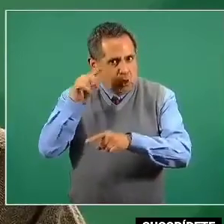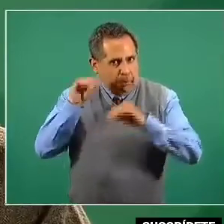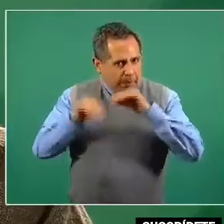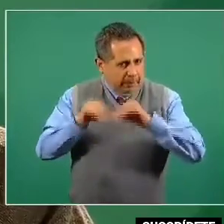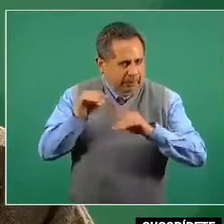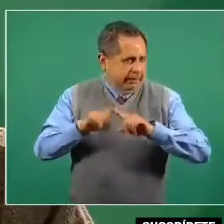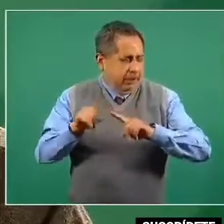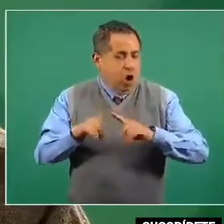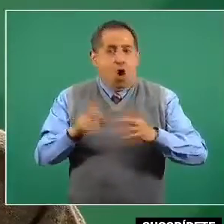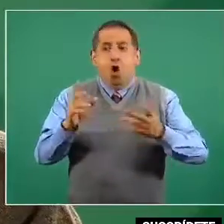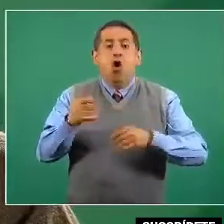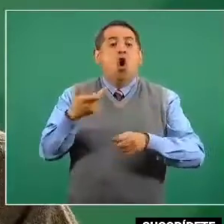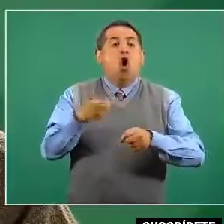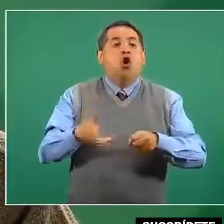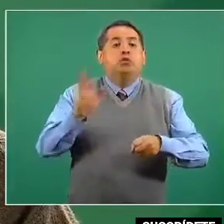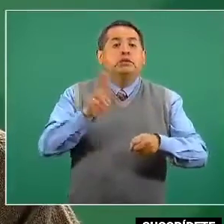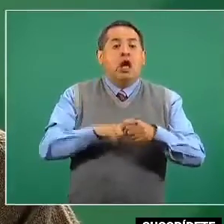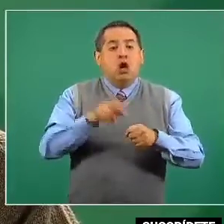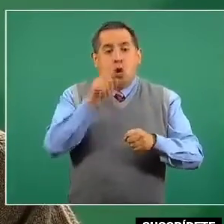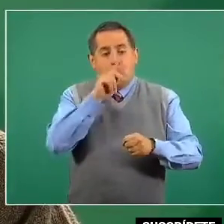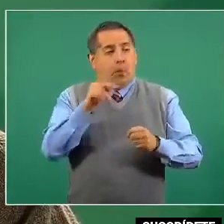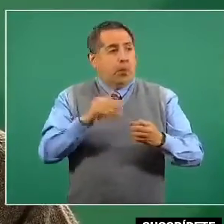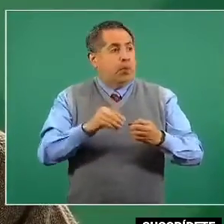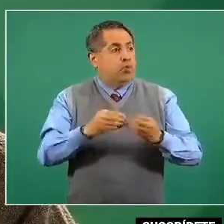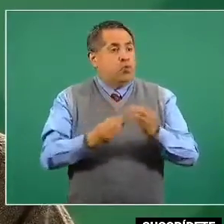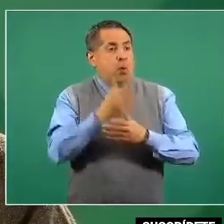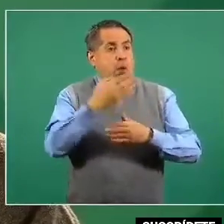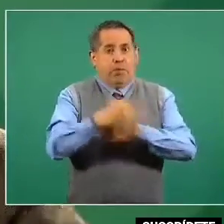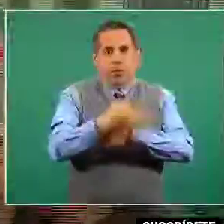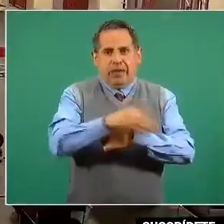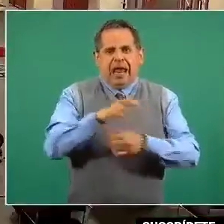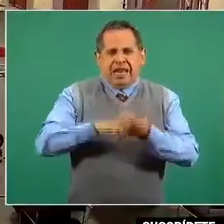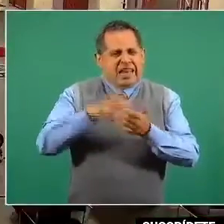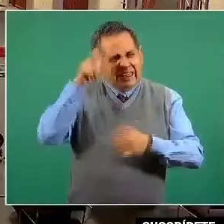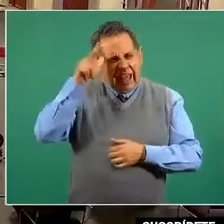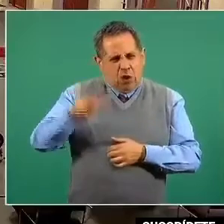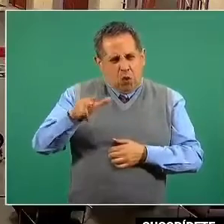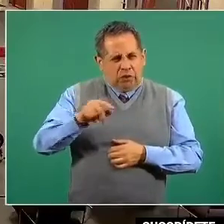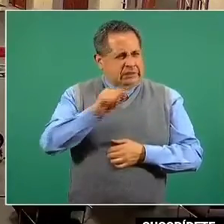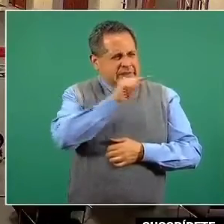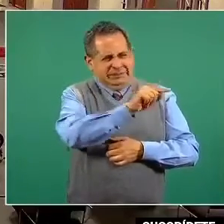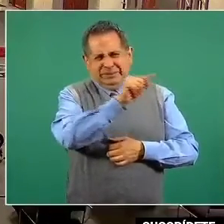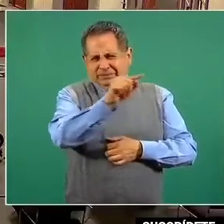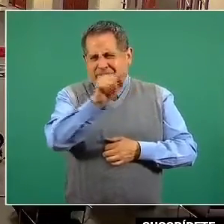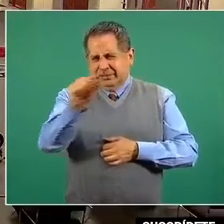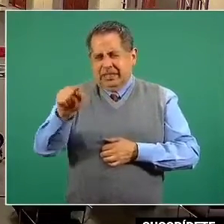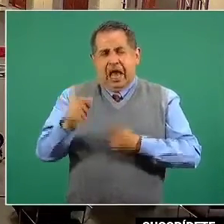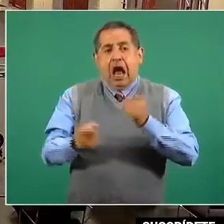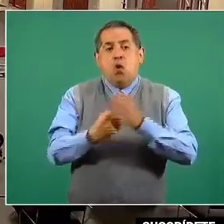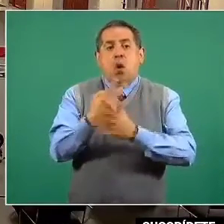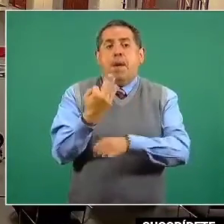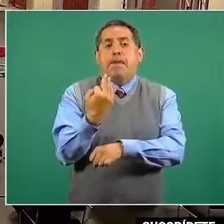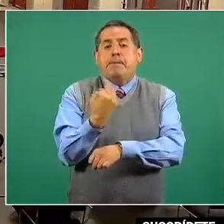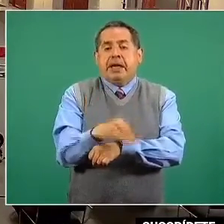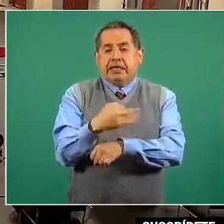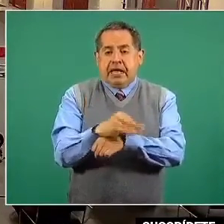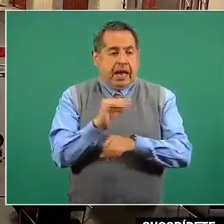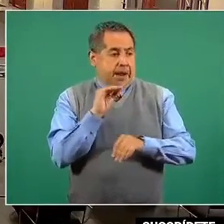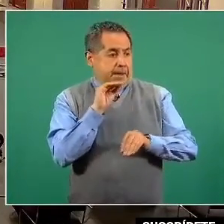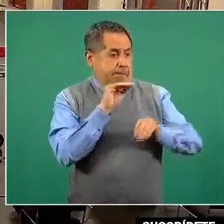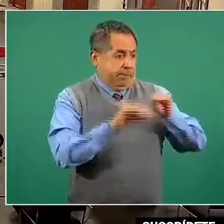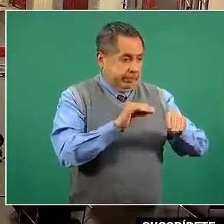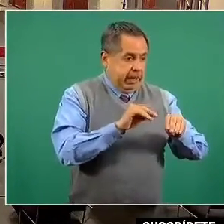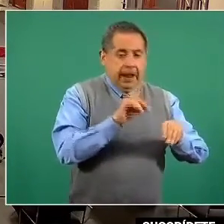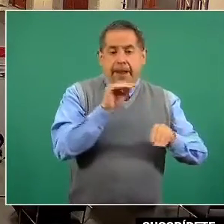el hospital inflable que instaló el gobierno de Hidalgo. Hay varios, en casi todas las entidades federativas hay una o